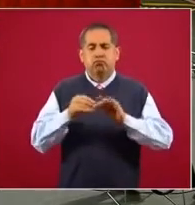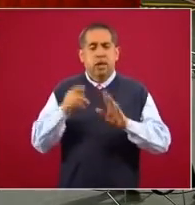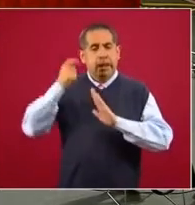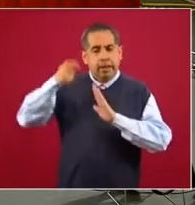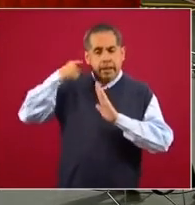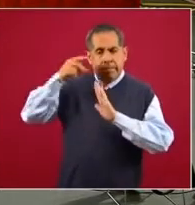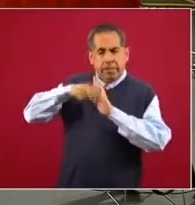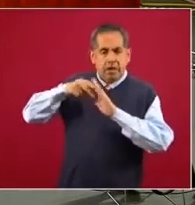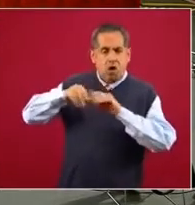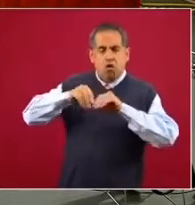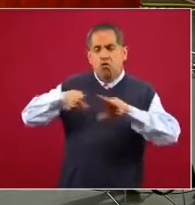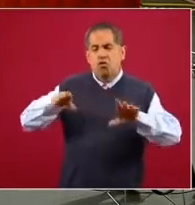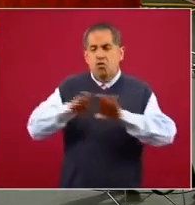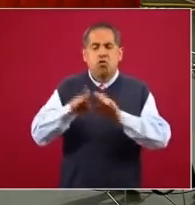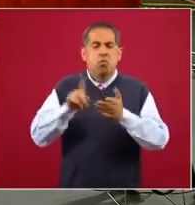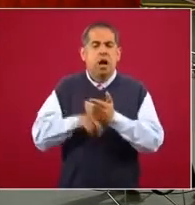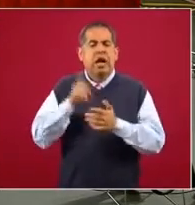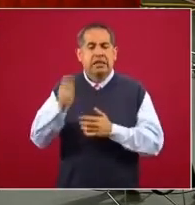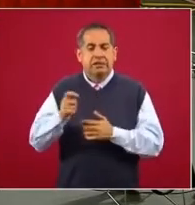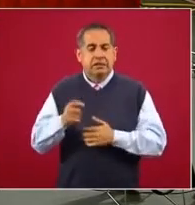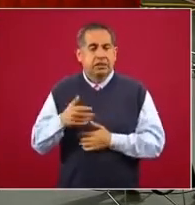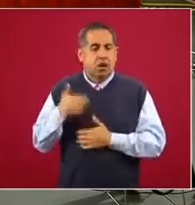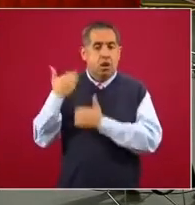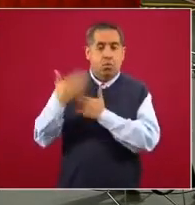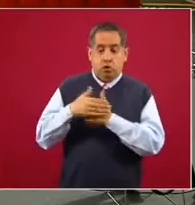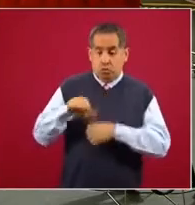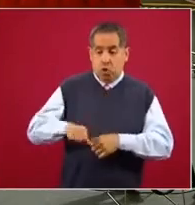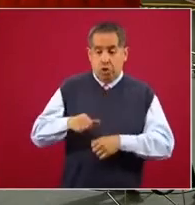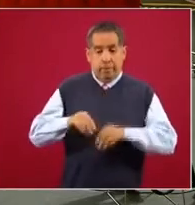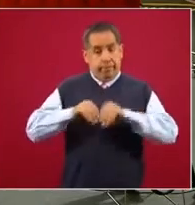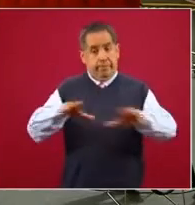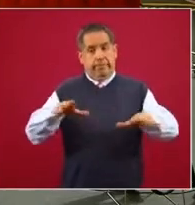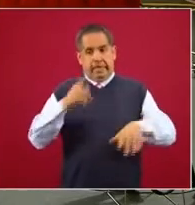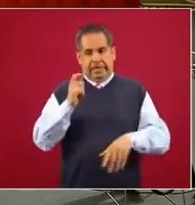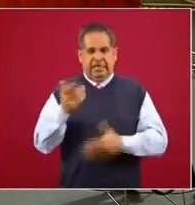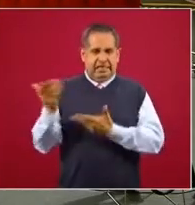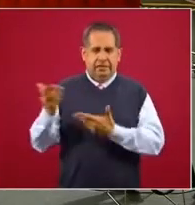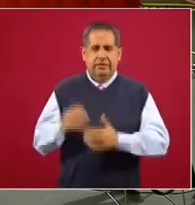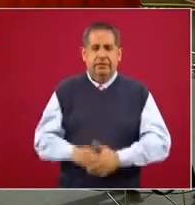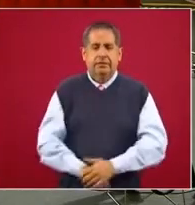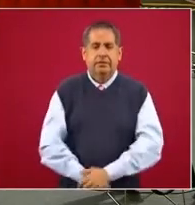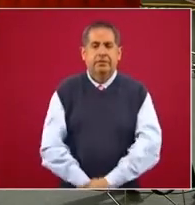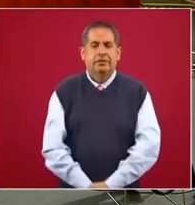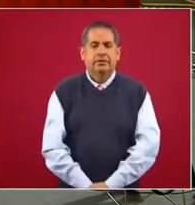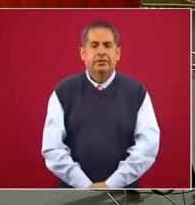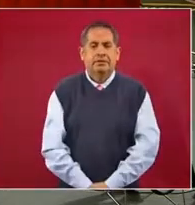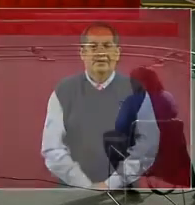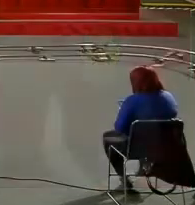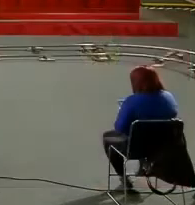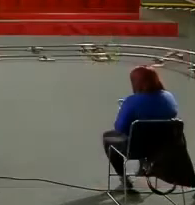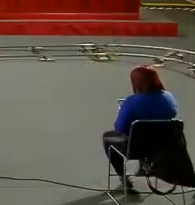un video que hablará un poco del programa que vamos a presentar esta tarde. Por favor.